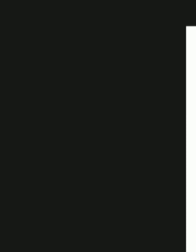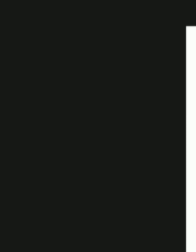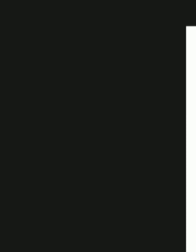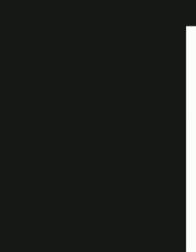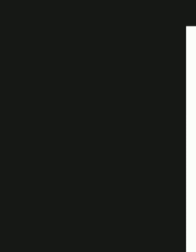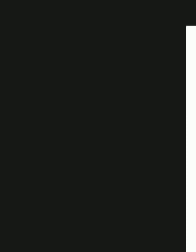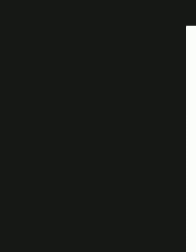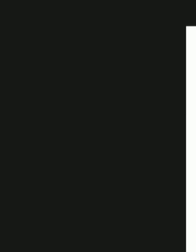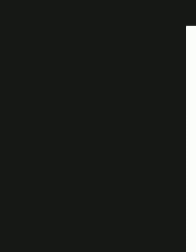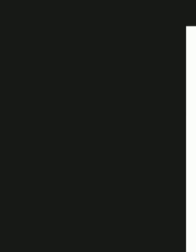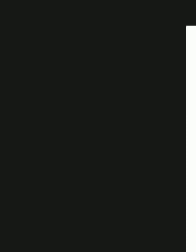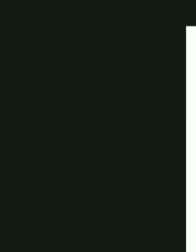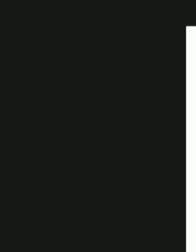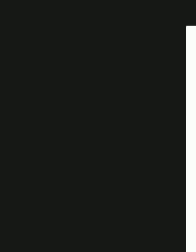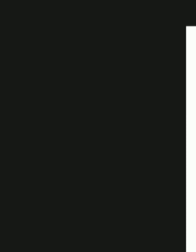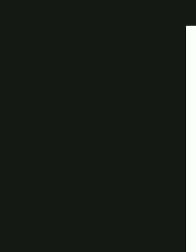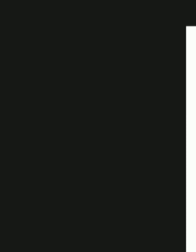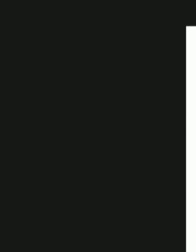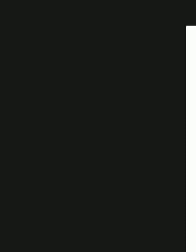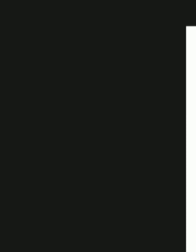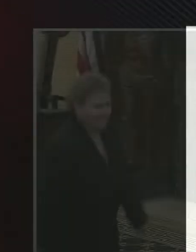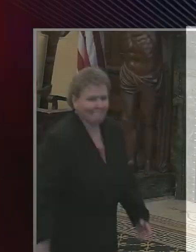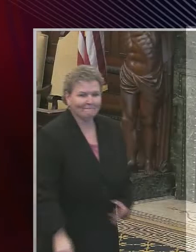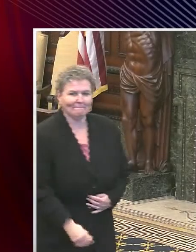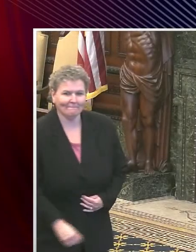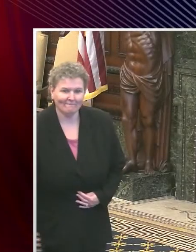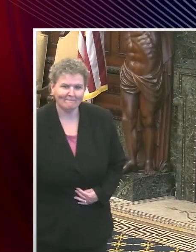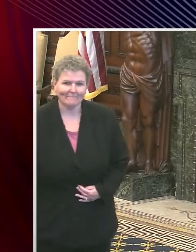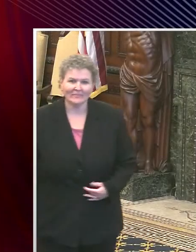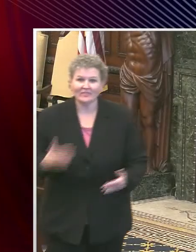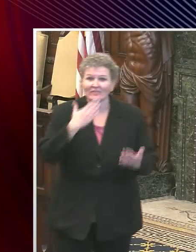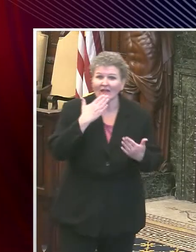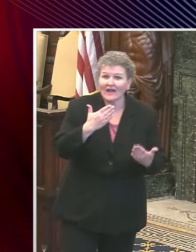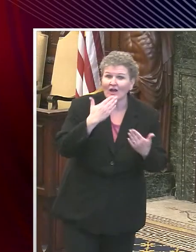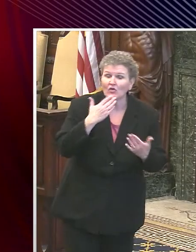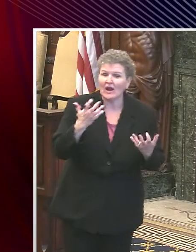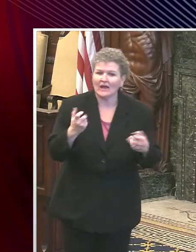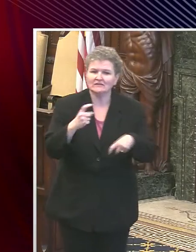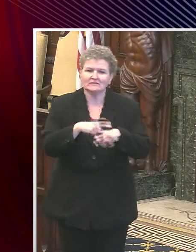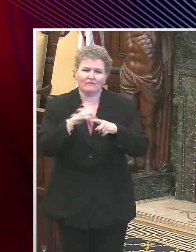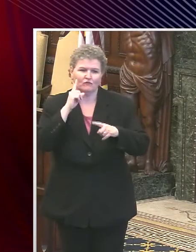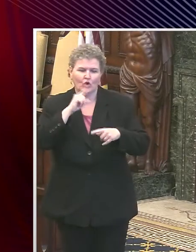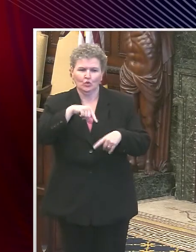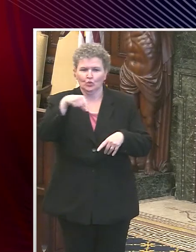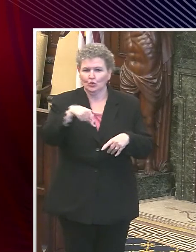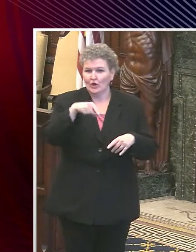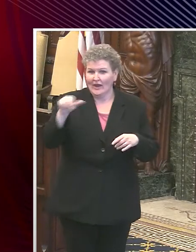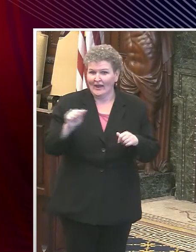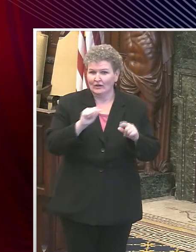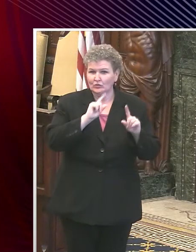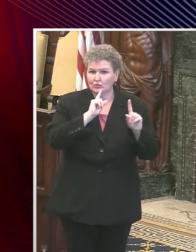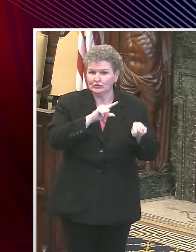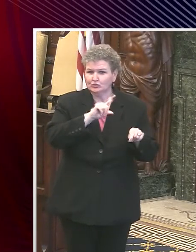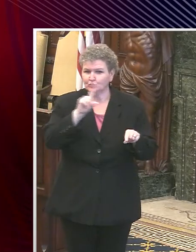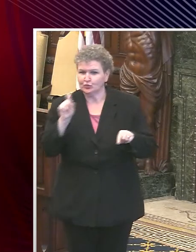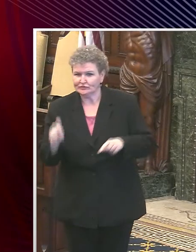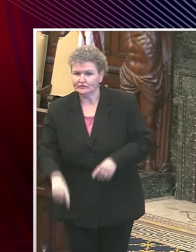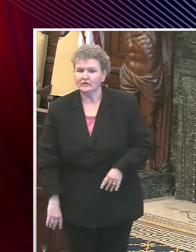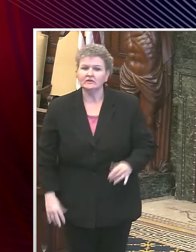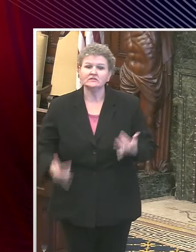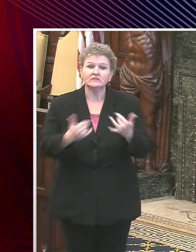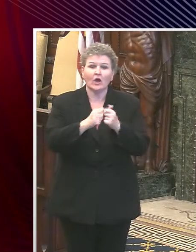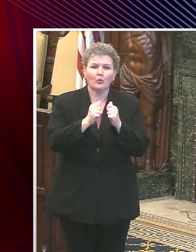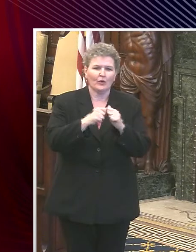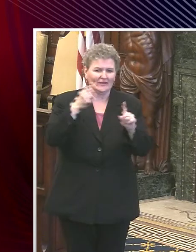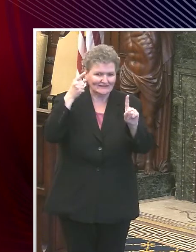Thank you, Armando. We will now move to our Q&A portion for members of the media. And as usual, we will start with questions on